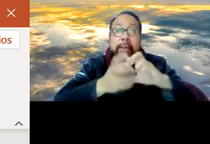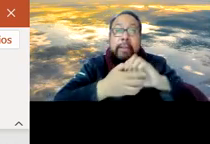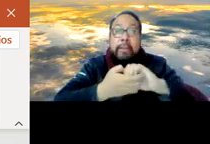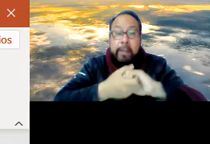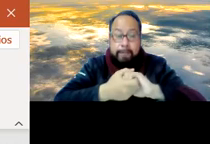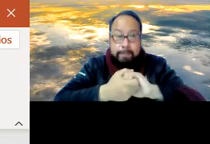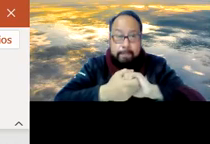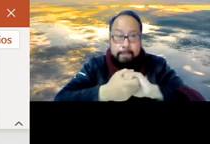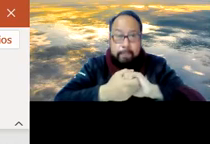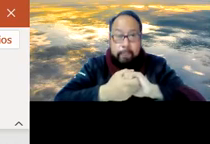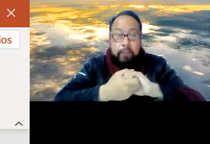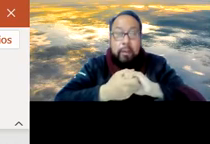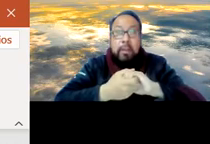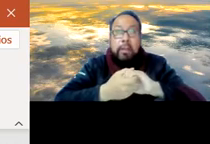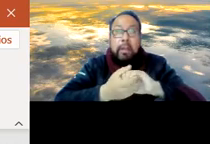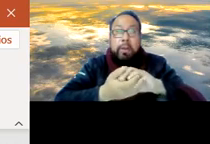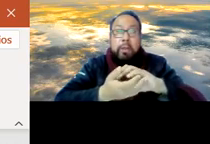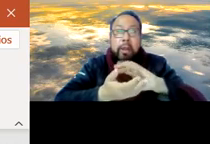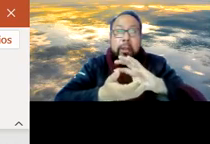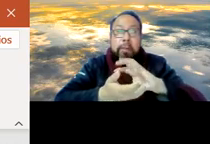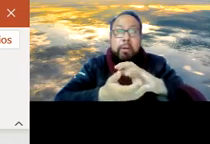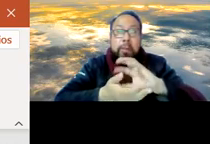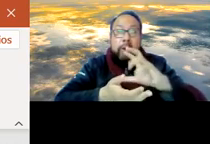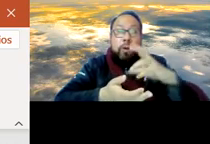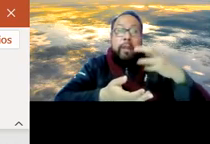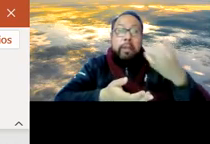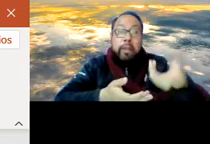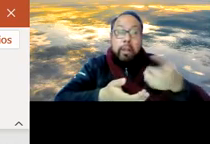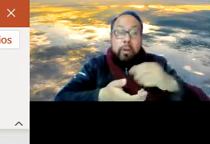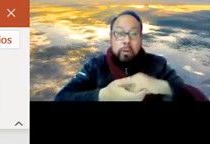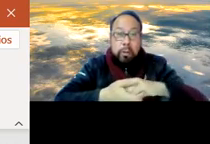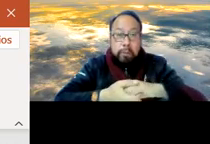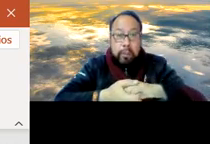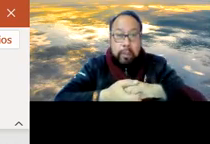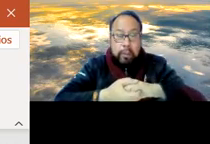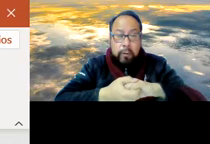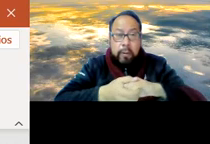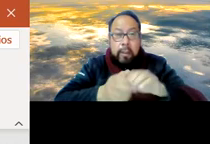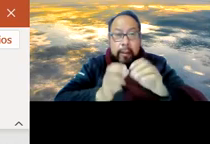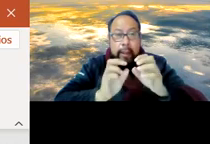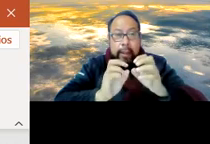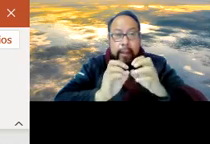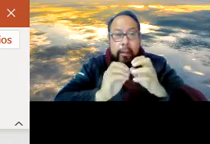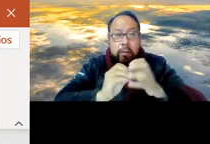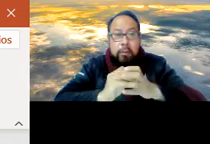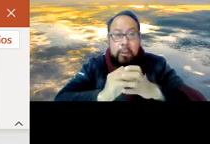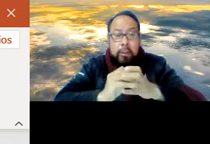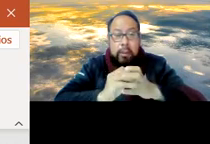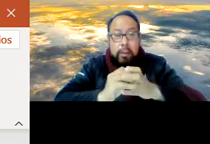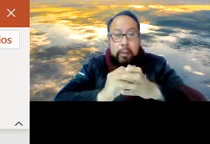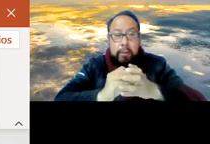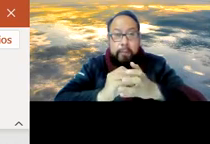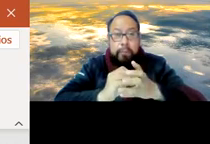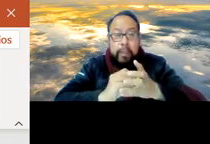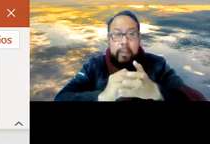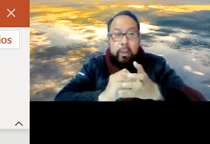más flexible. Y el proyecto académico se puede convertir en otro tipo de escrito.